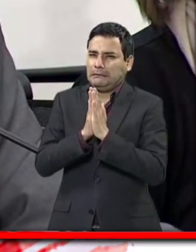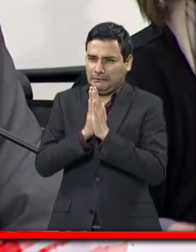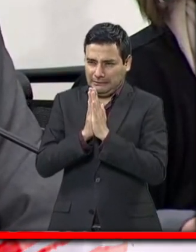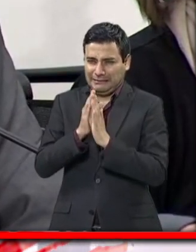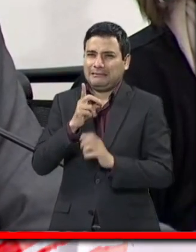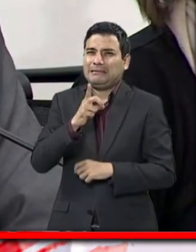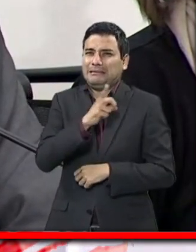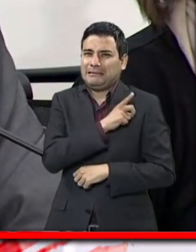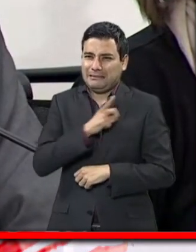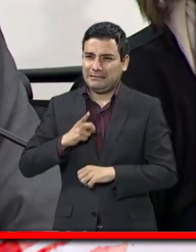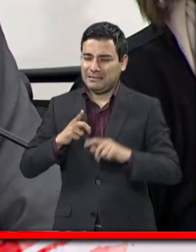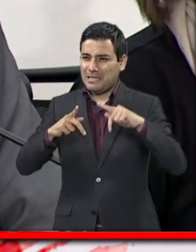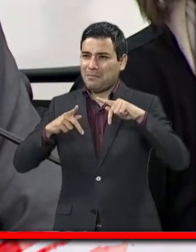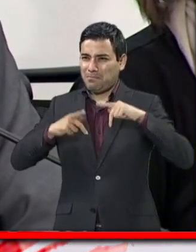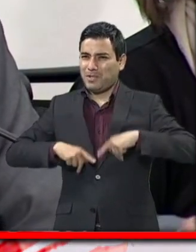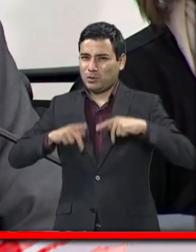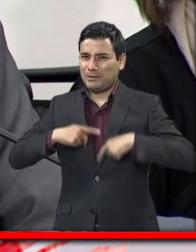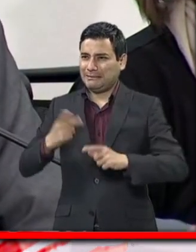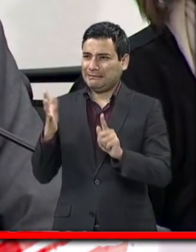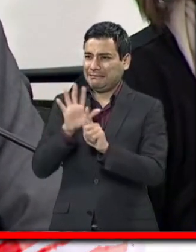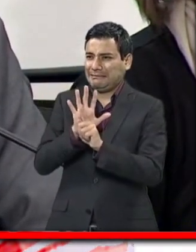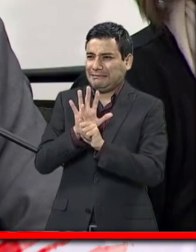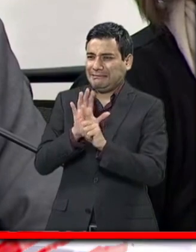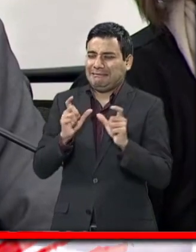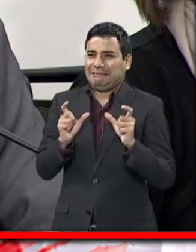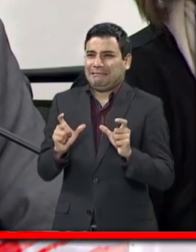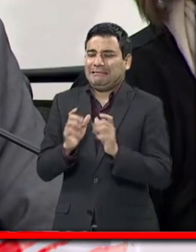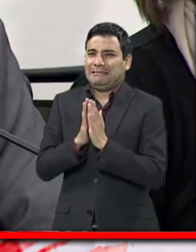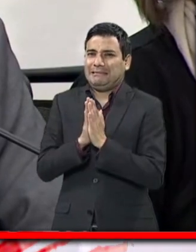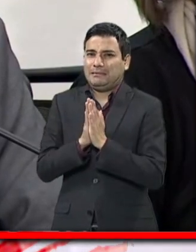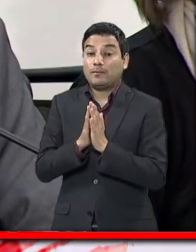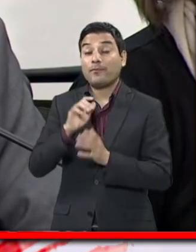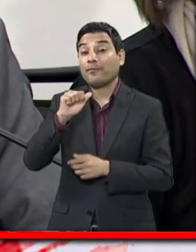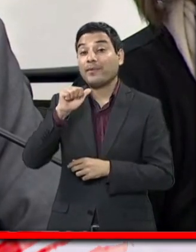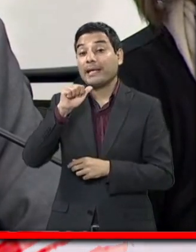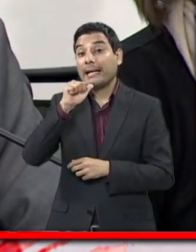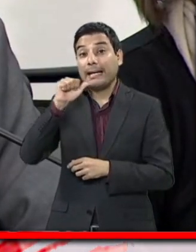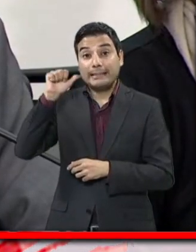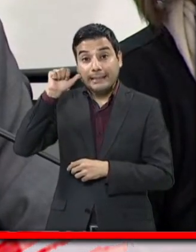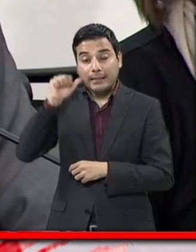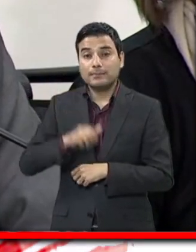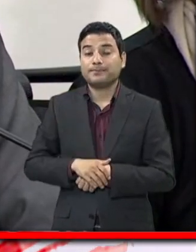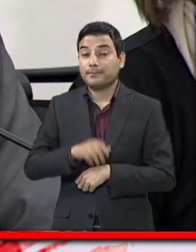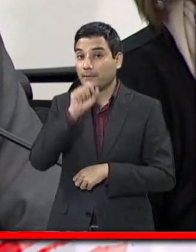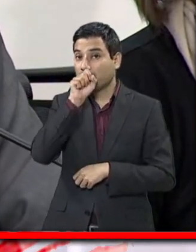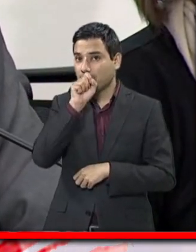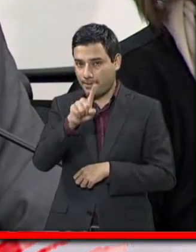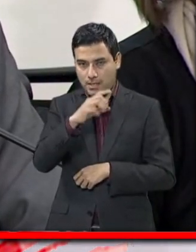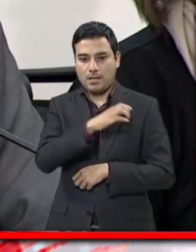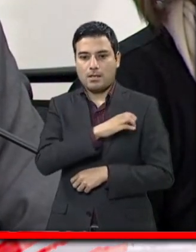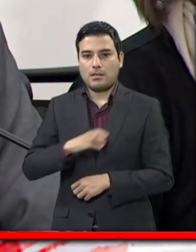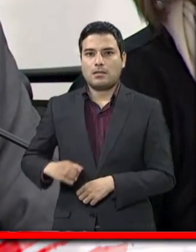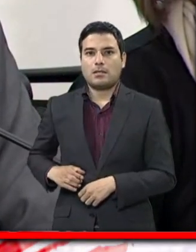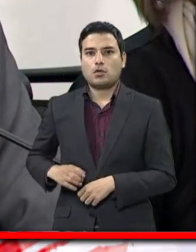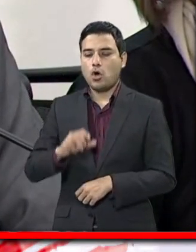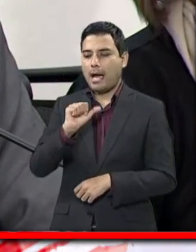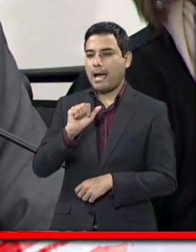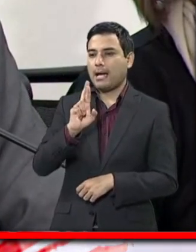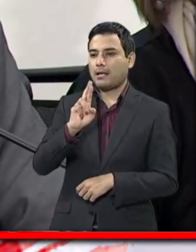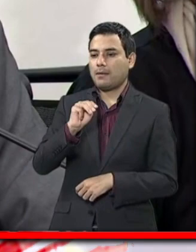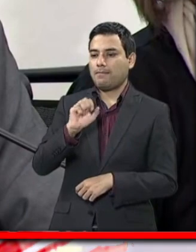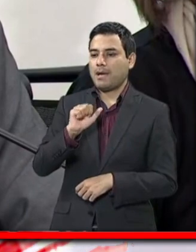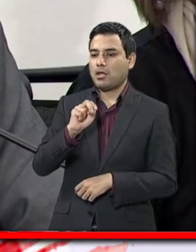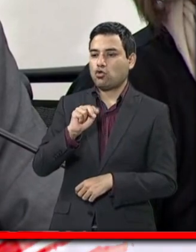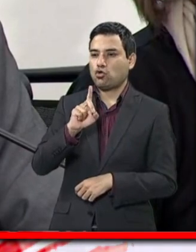de seguridad con el que ya contaba Y ayer recibimos una solicitud expresa del candidato Armando